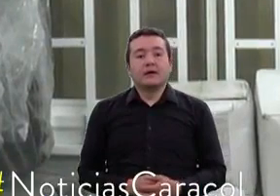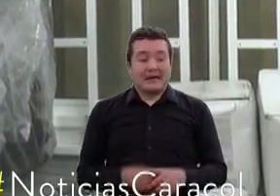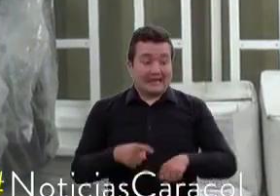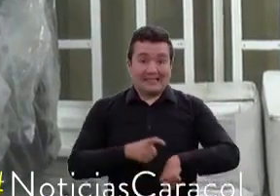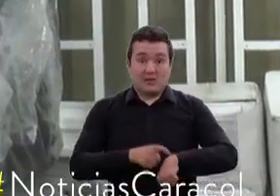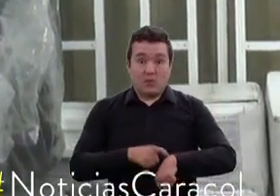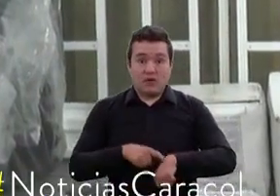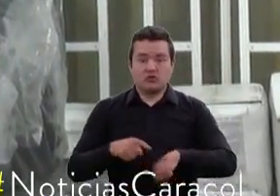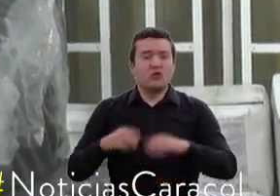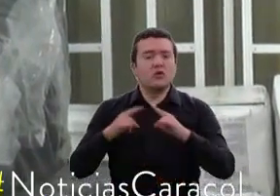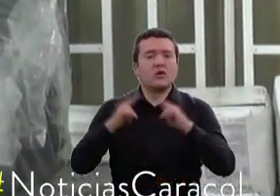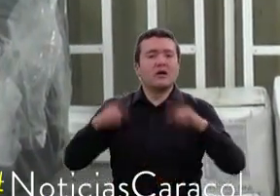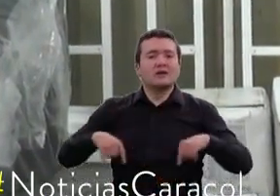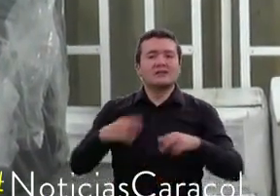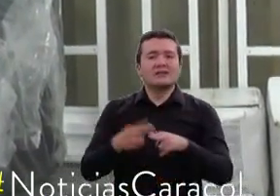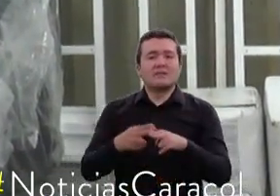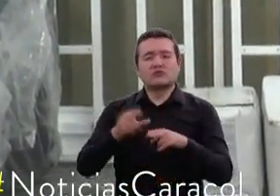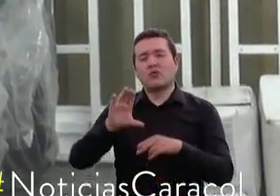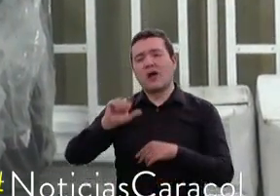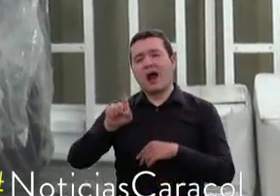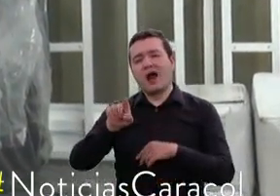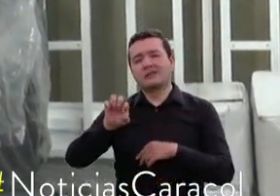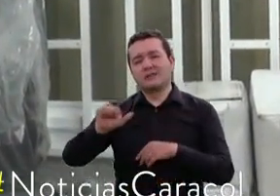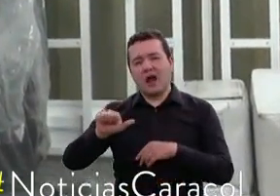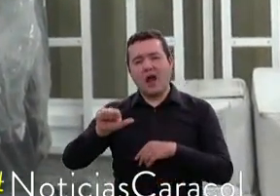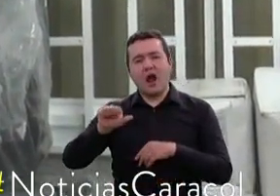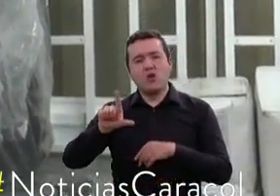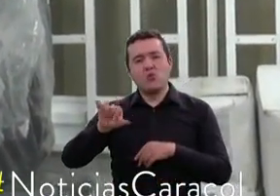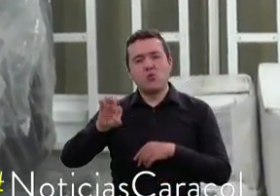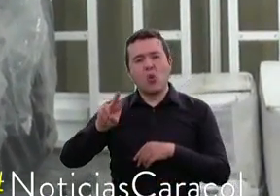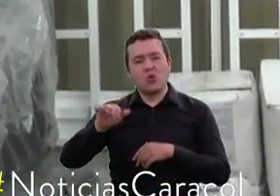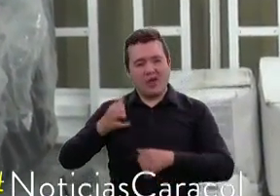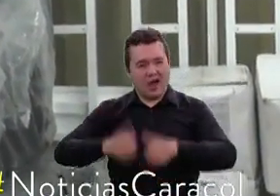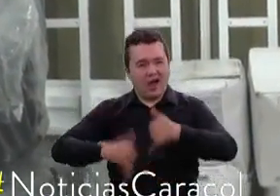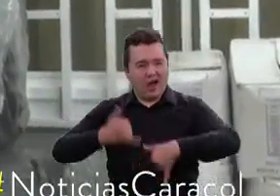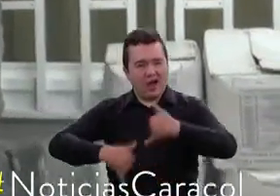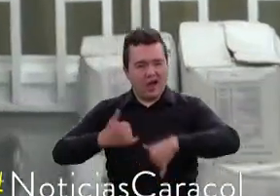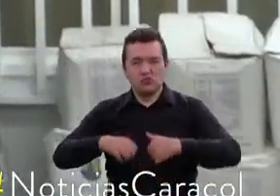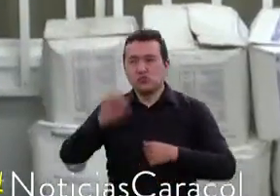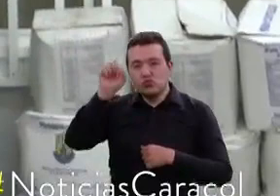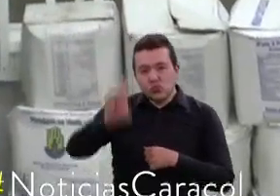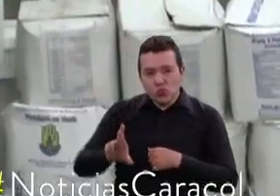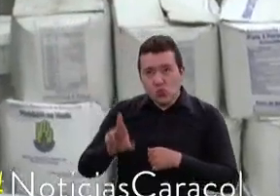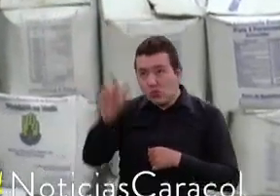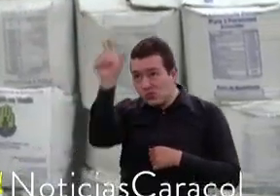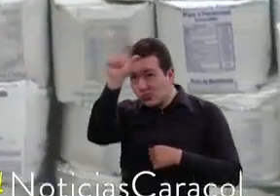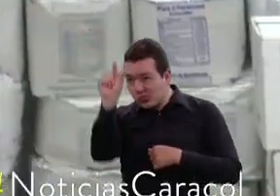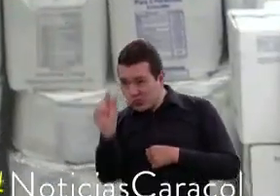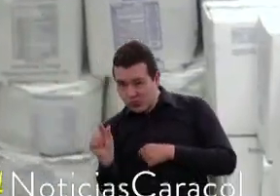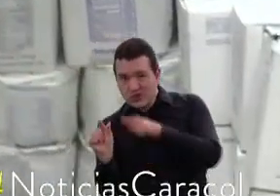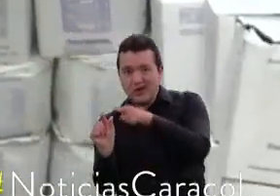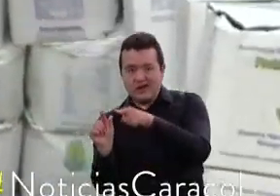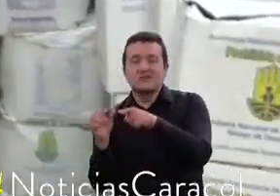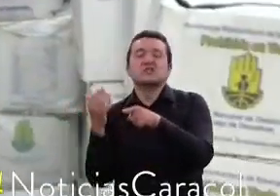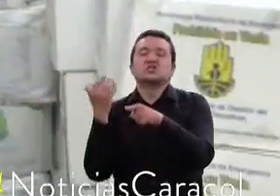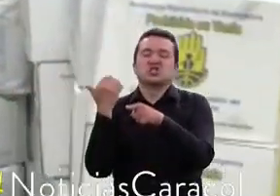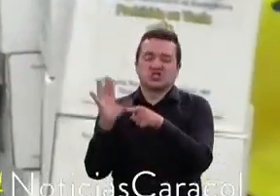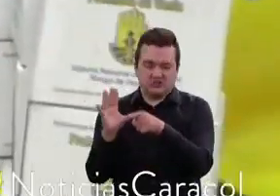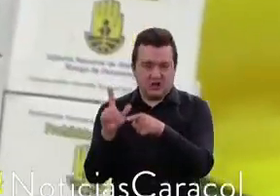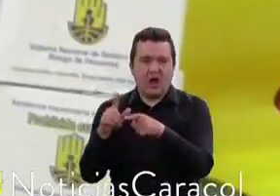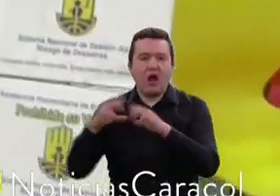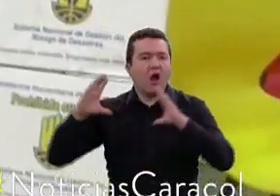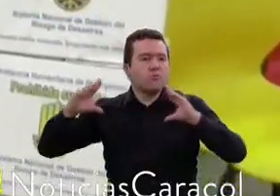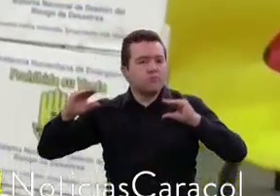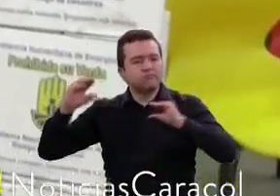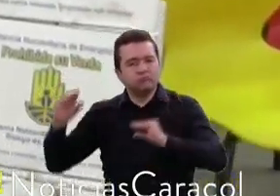en el refugio de la Casa Lúdica del COV al sur de la isla, donde ya empezaron a llegar algunas colchonetas y también algunas